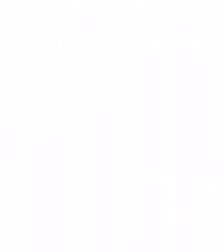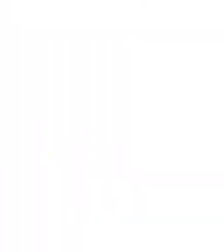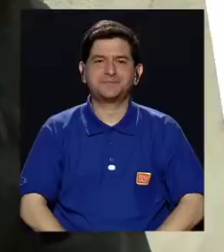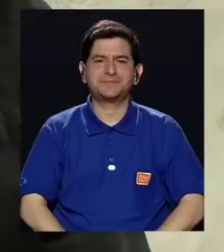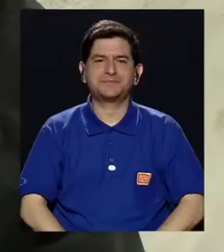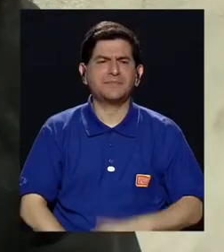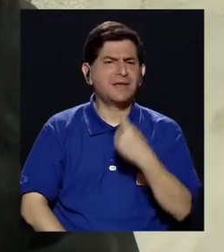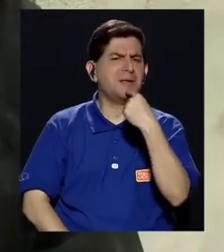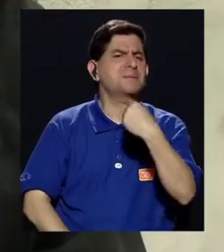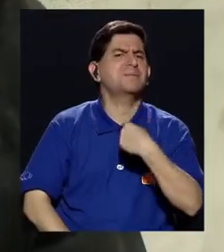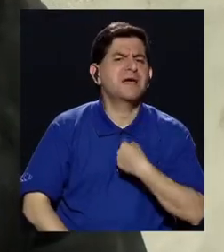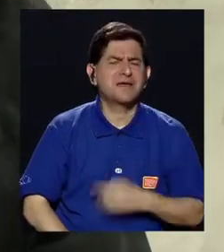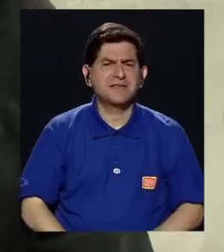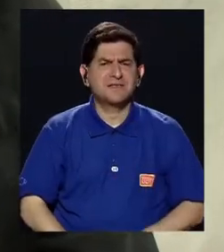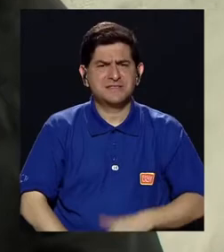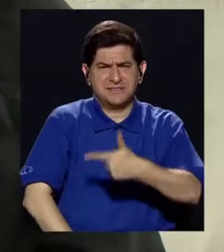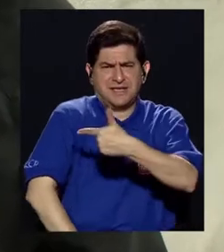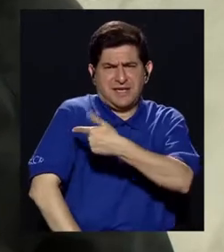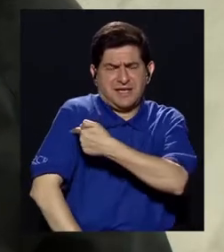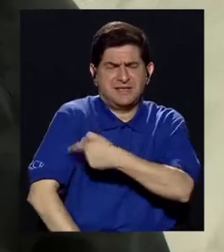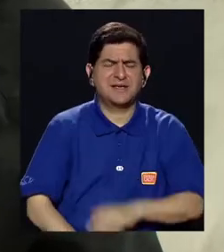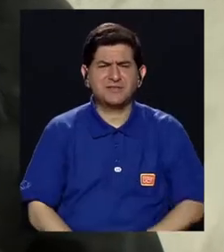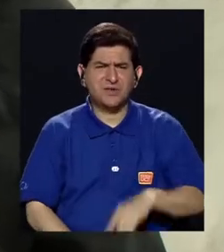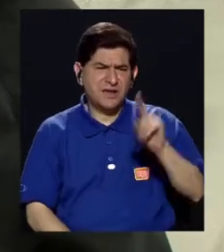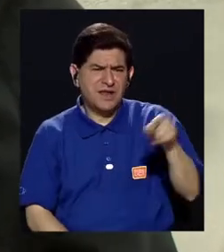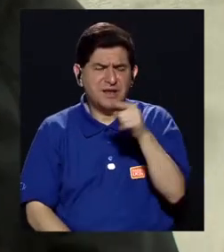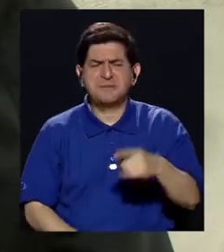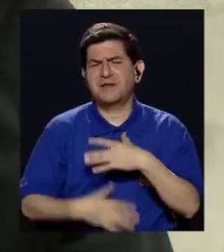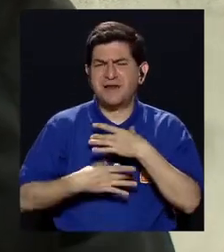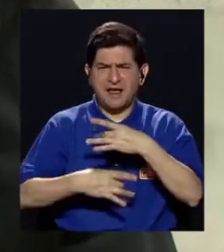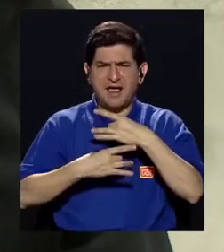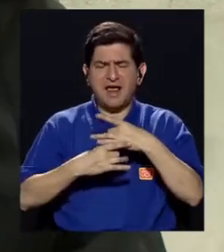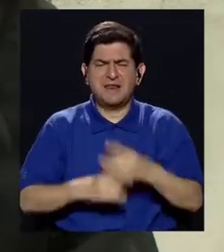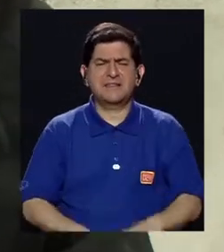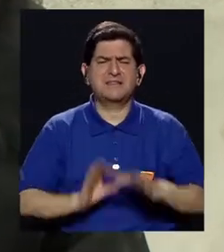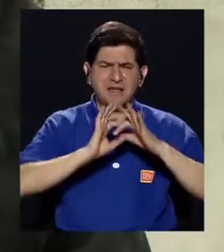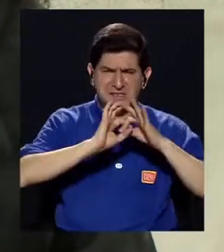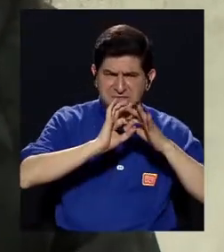Okay. Me dicen que las inyecciones quitan el apetito sexual.